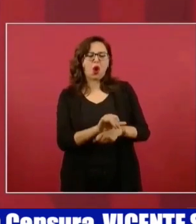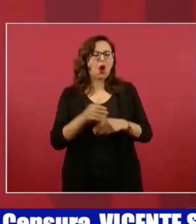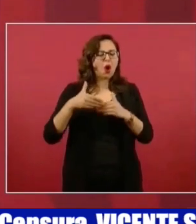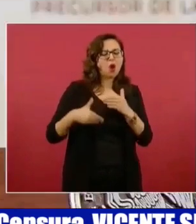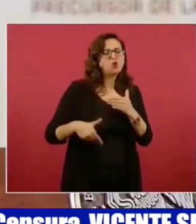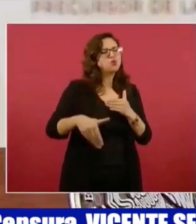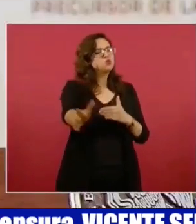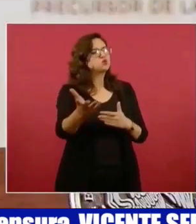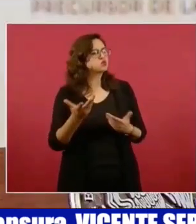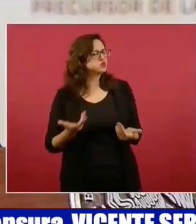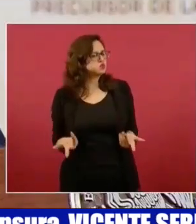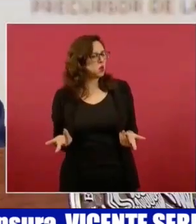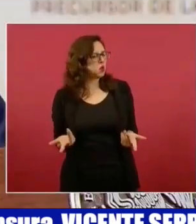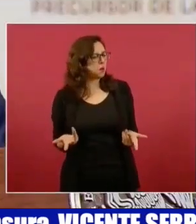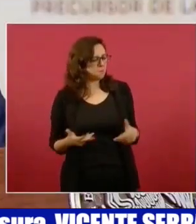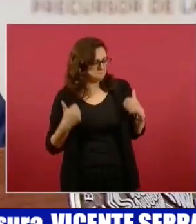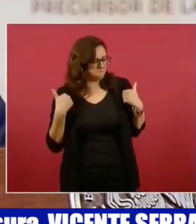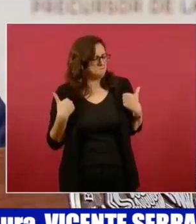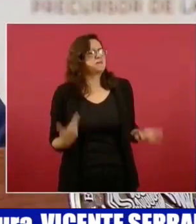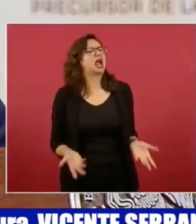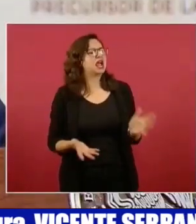¿No tendrá por ahí